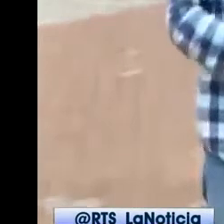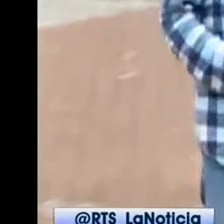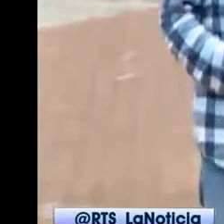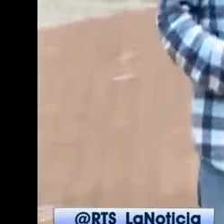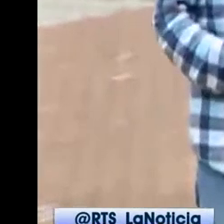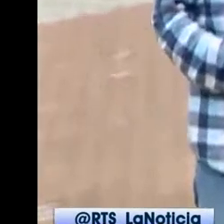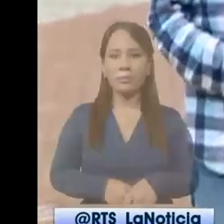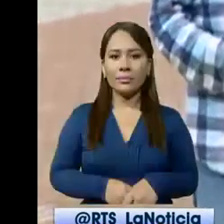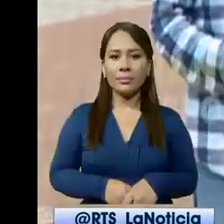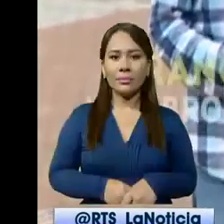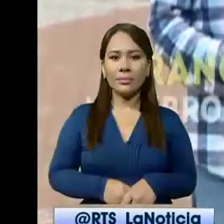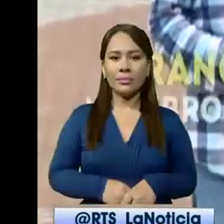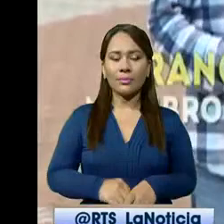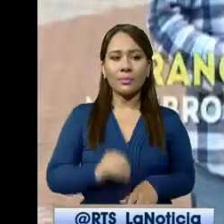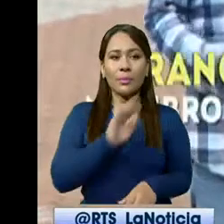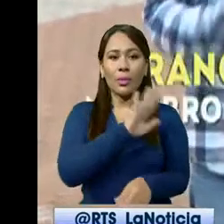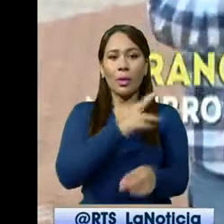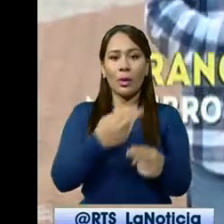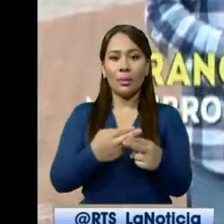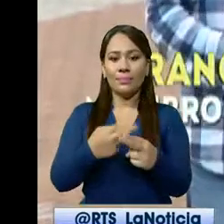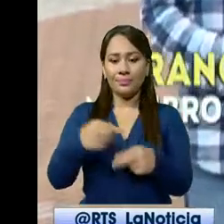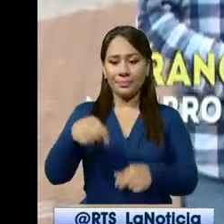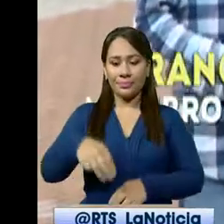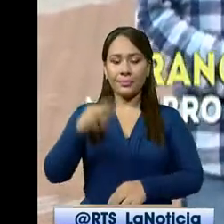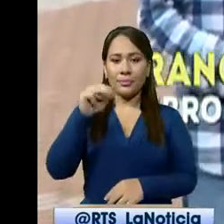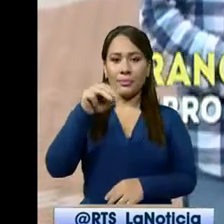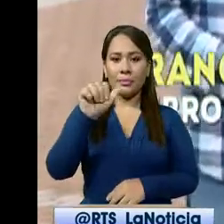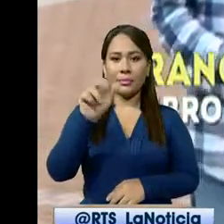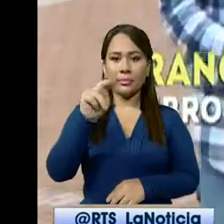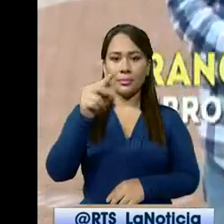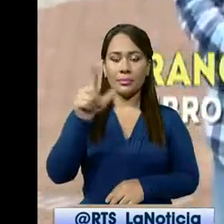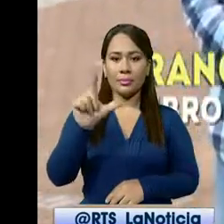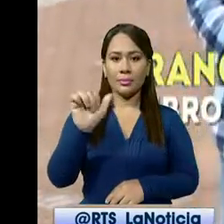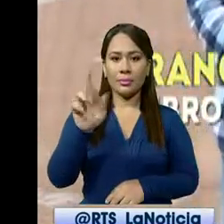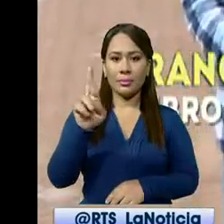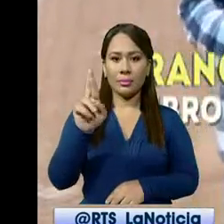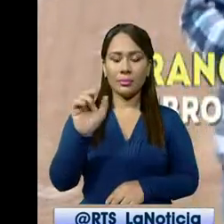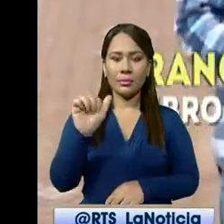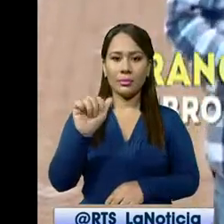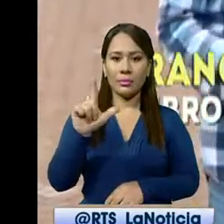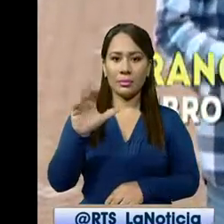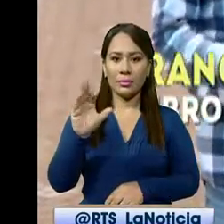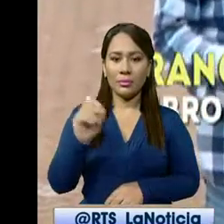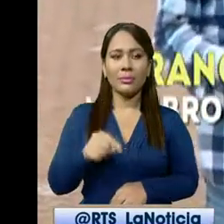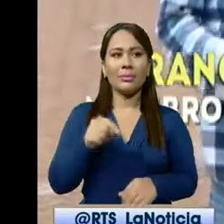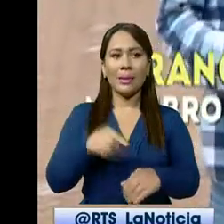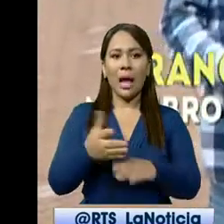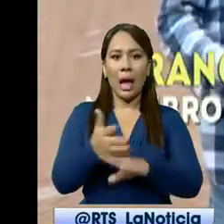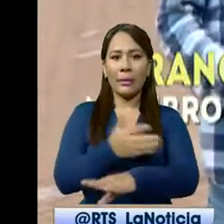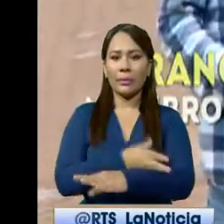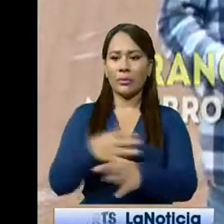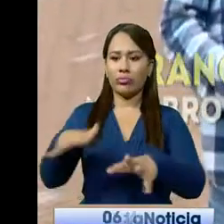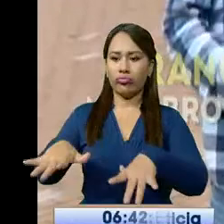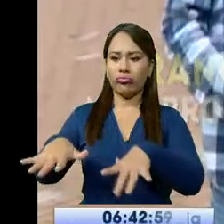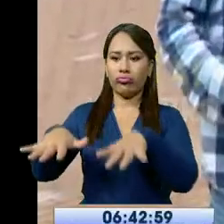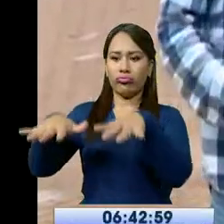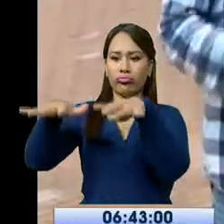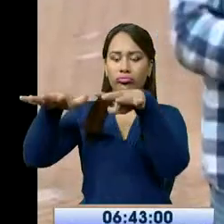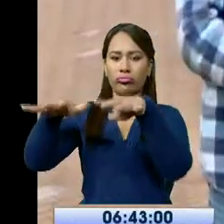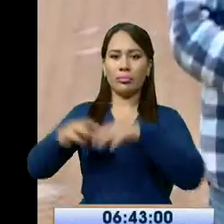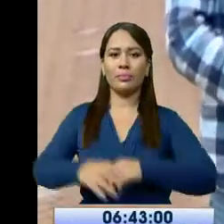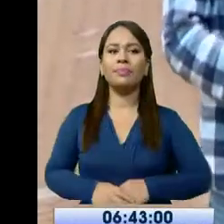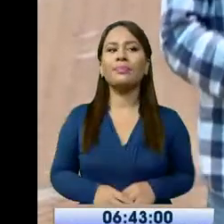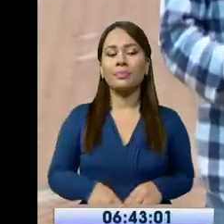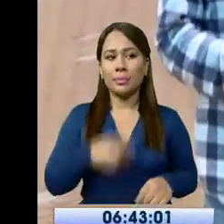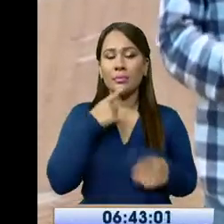Su nombre empieza debido a que a lo que termina en la cordillera Chongón-Colonche, los manglares de esa época eran muy altos. Entonces,